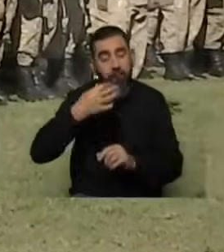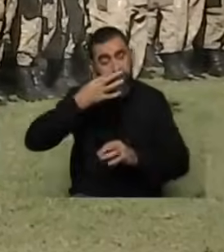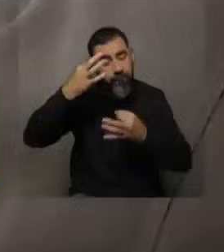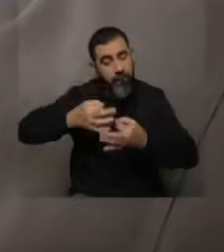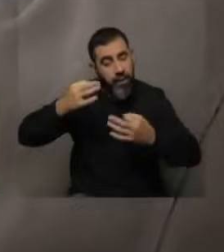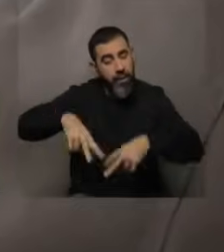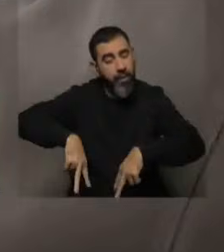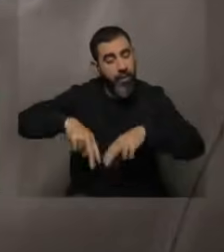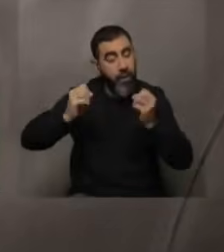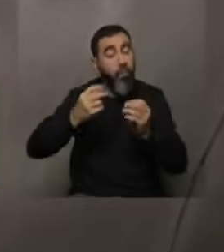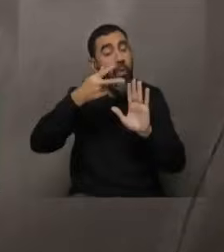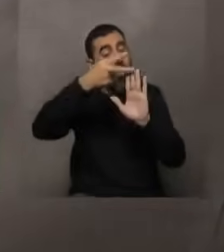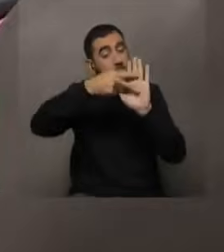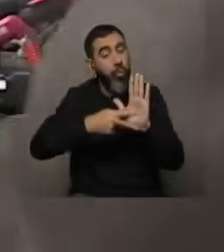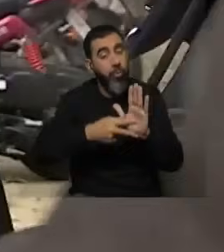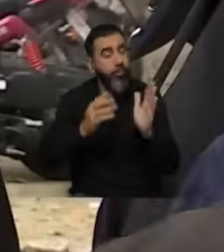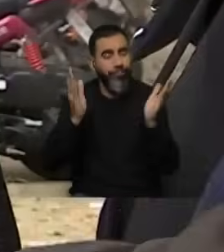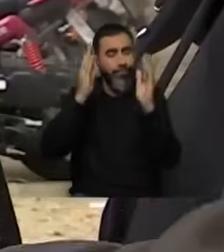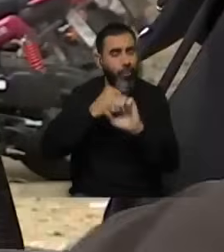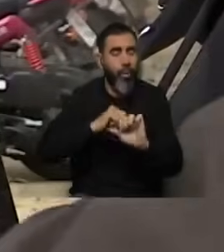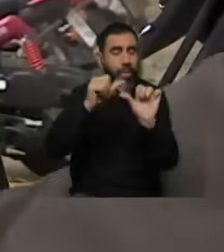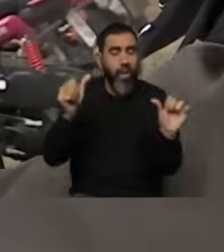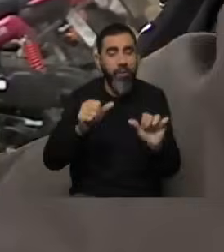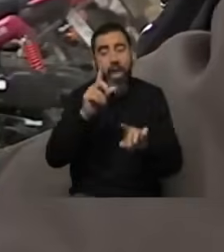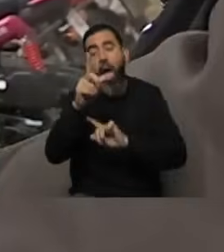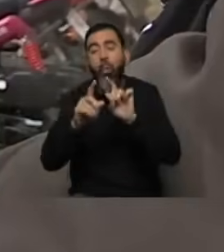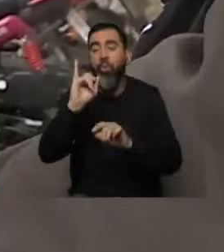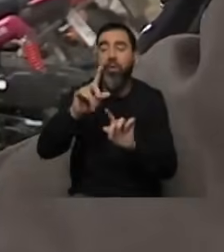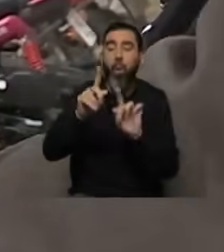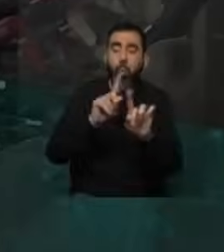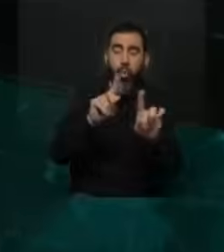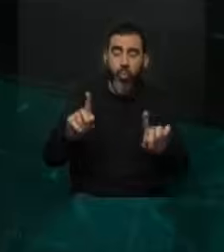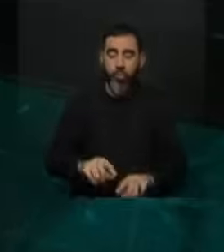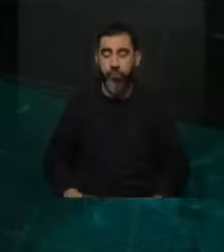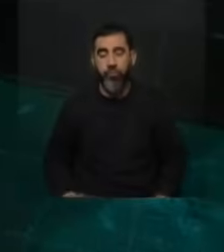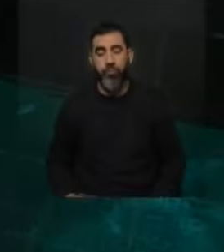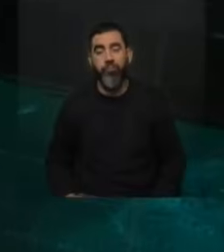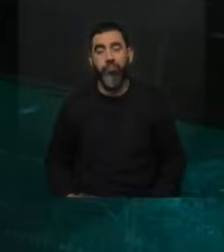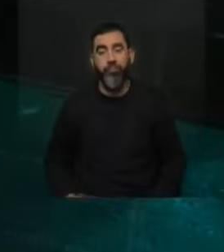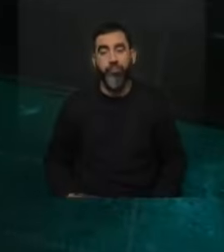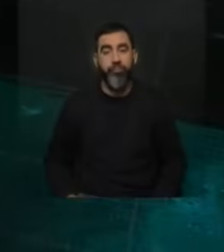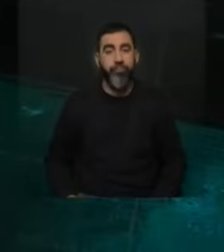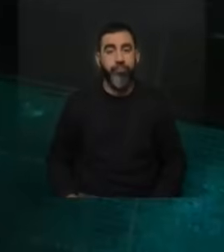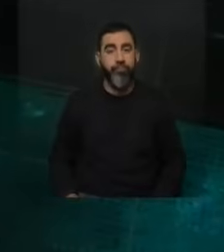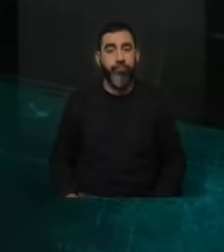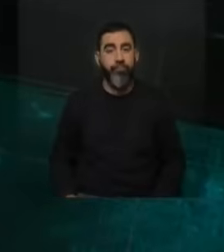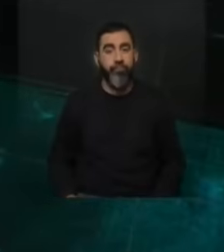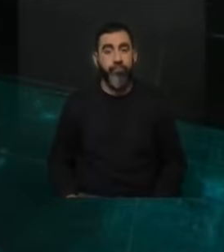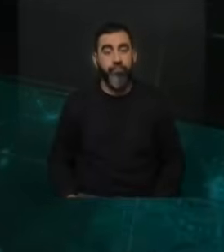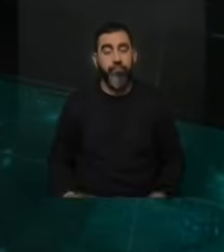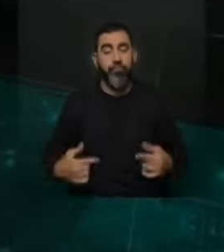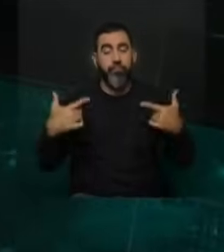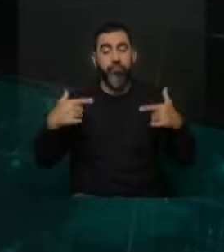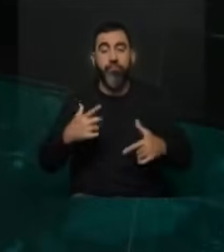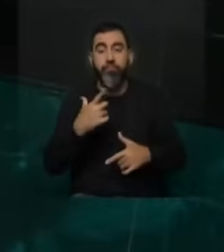objetivo porque una norma penal no no puede ser aplicada selectivamente Bueno vamos a cambiar de tema el ministro